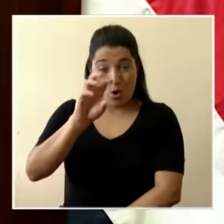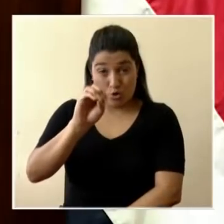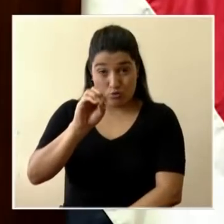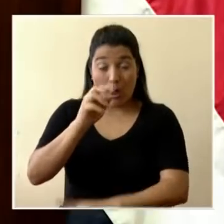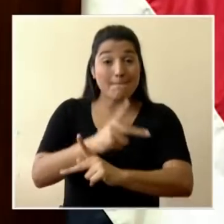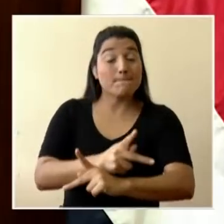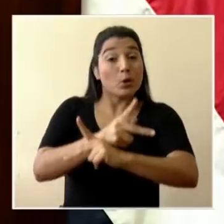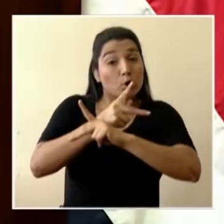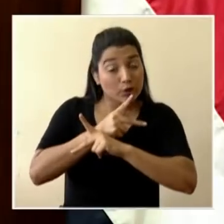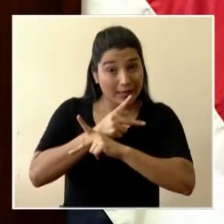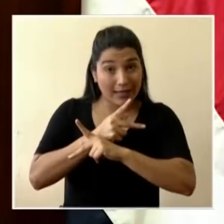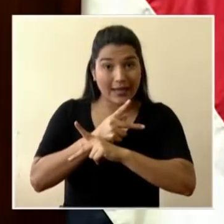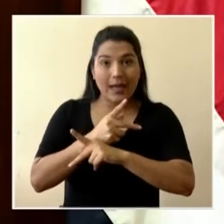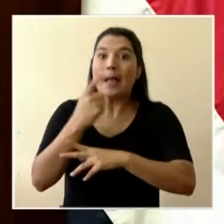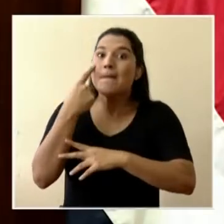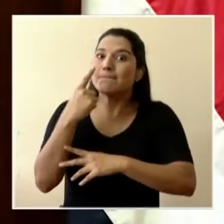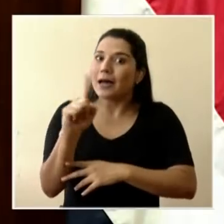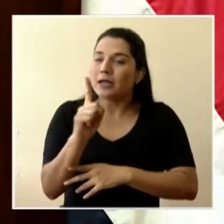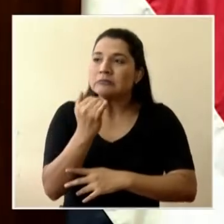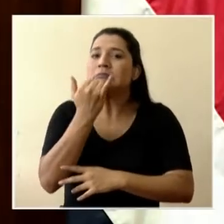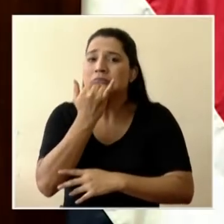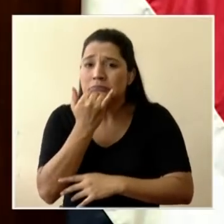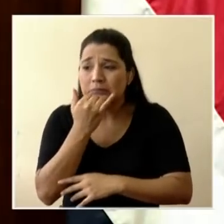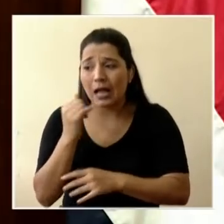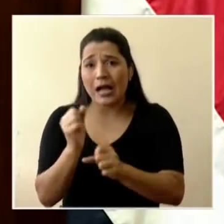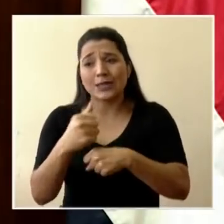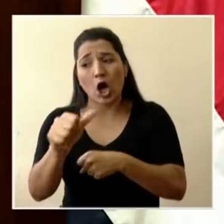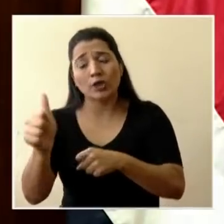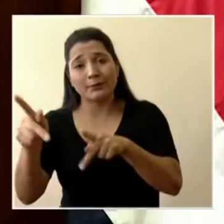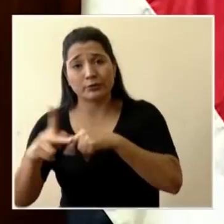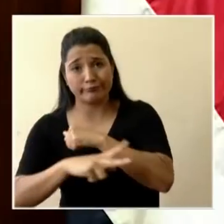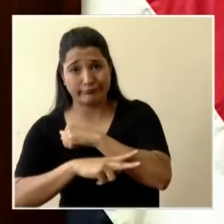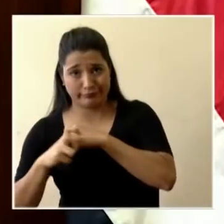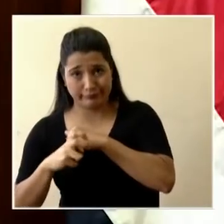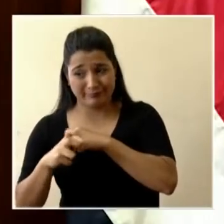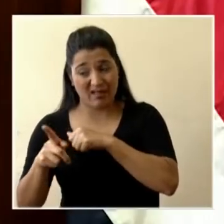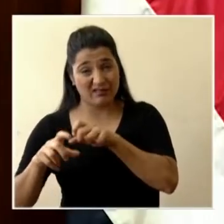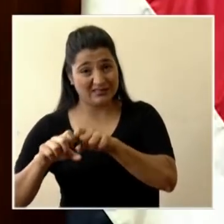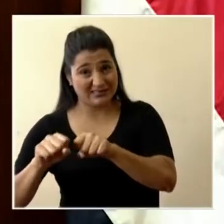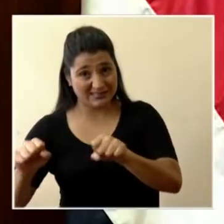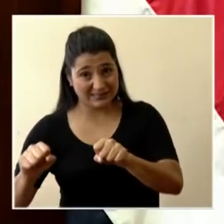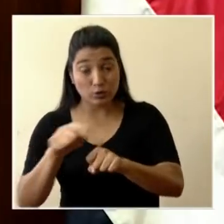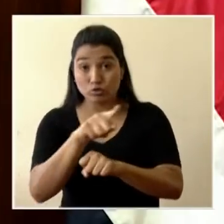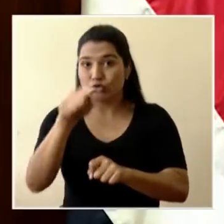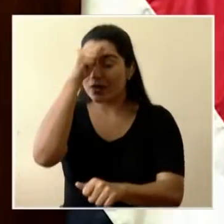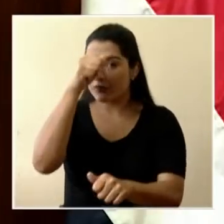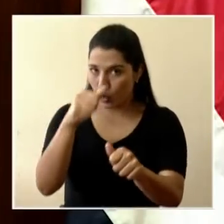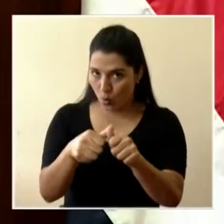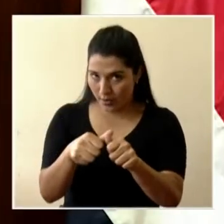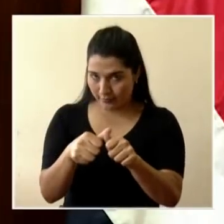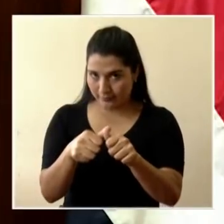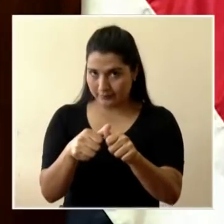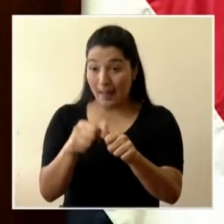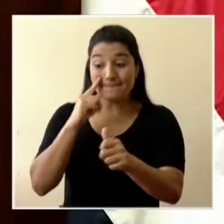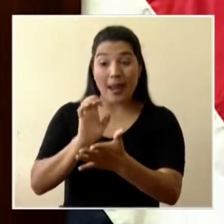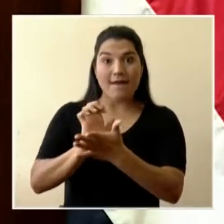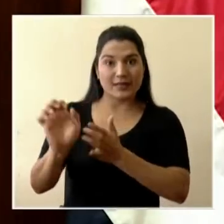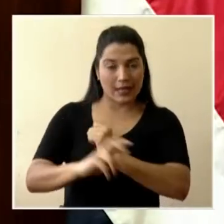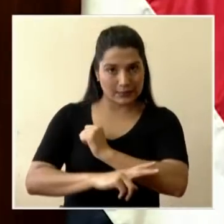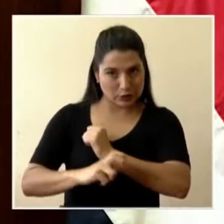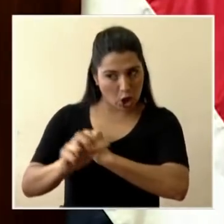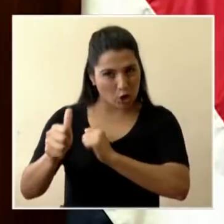ser víctima de fraude o de algún tipo de especulación económica, les recordamos que este